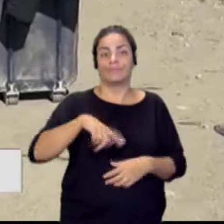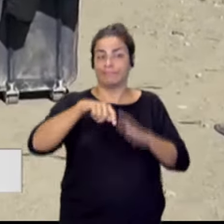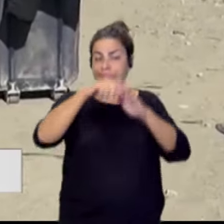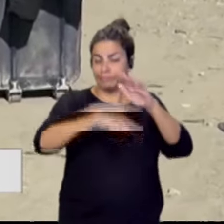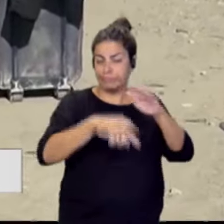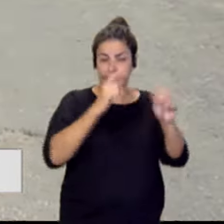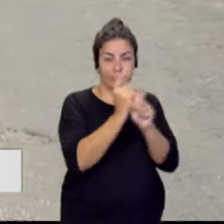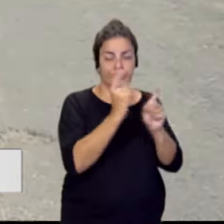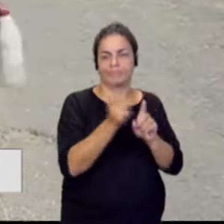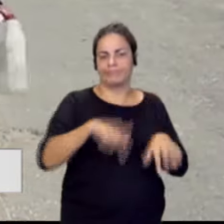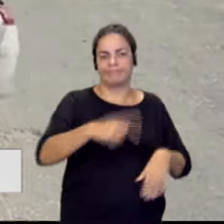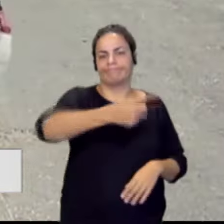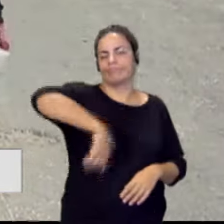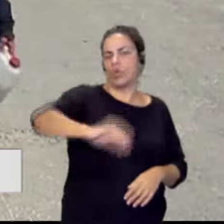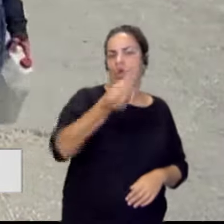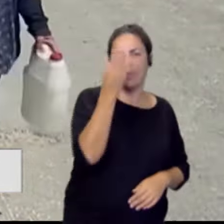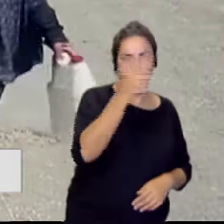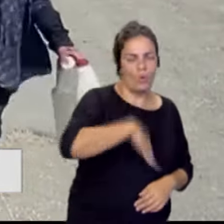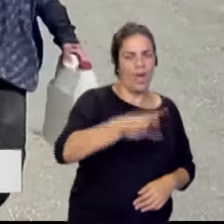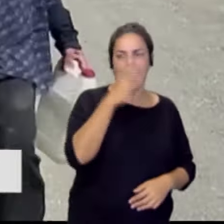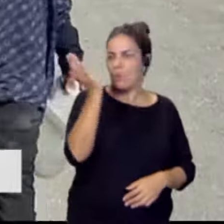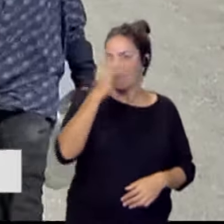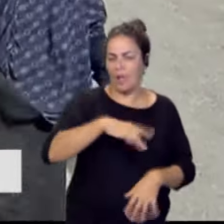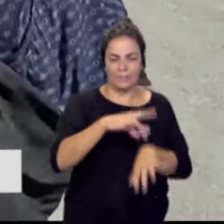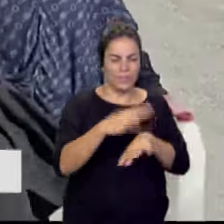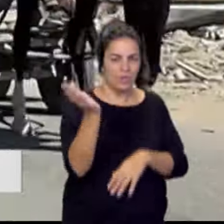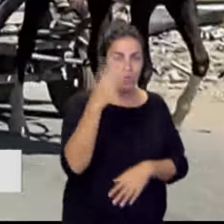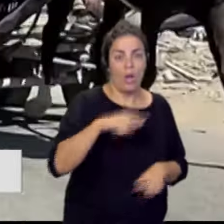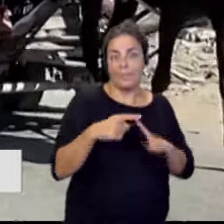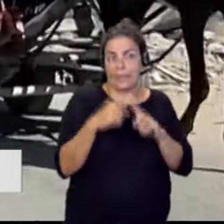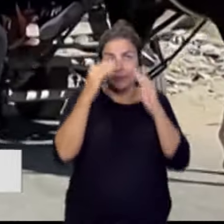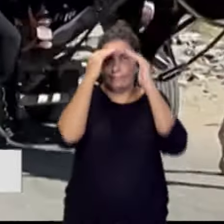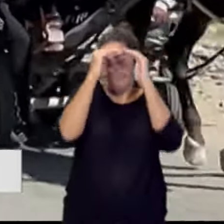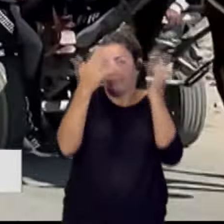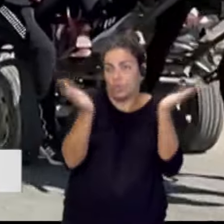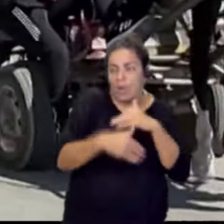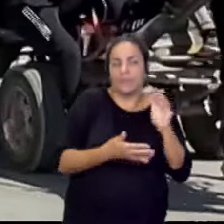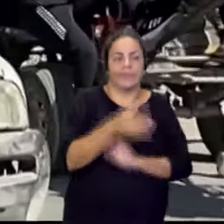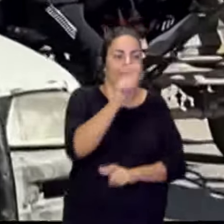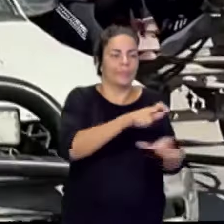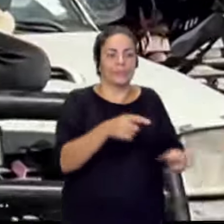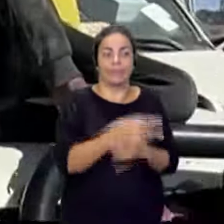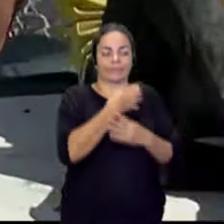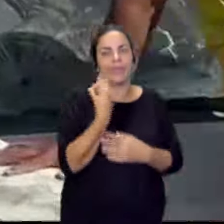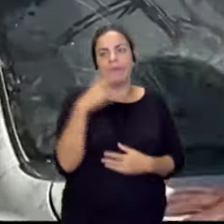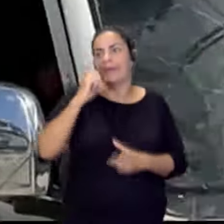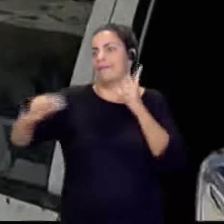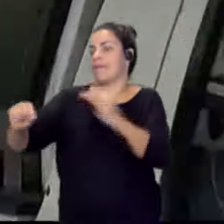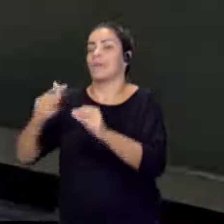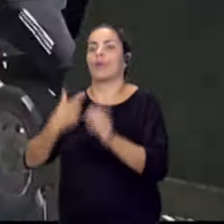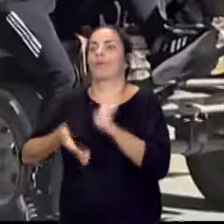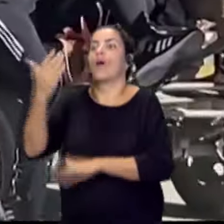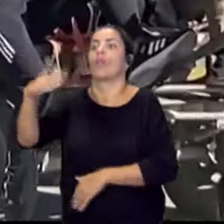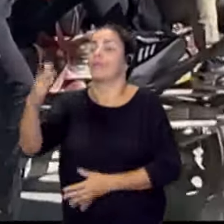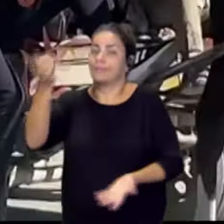agua, ni medicinas, tampoco refugio, y que obligan a la gente a escapar sin saber muy bien a dónde.